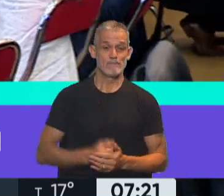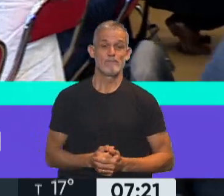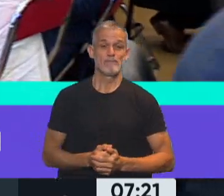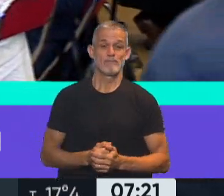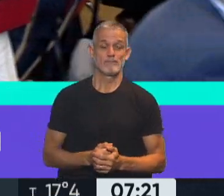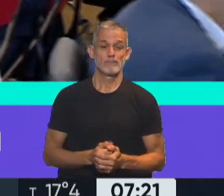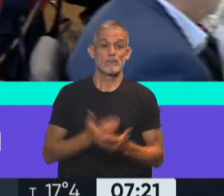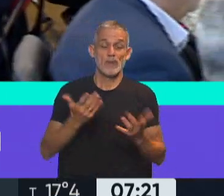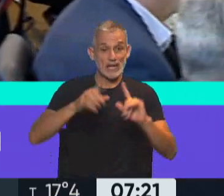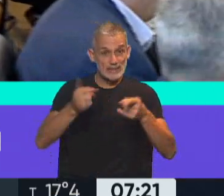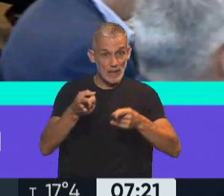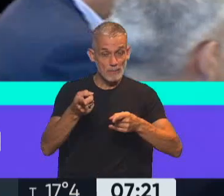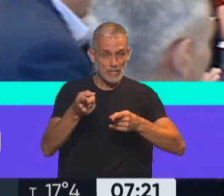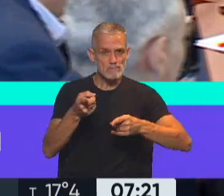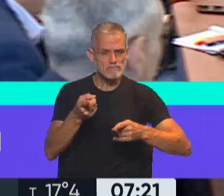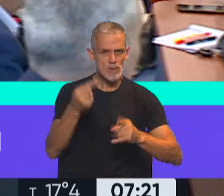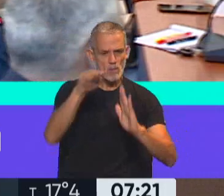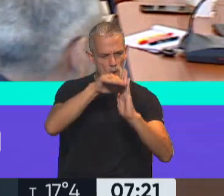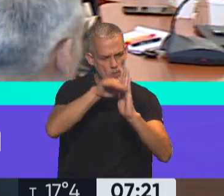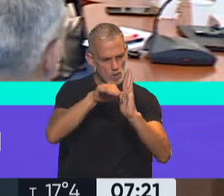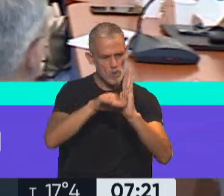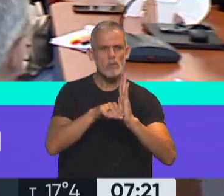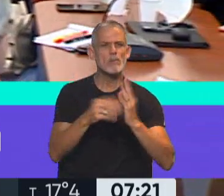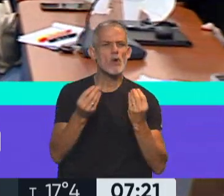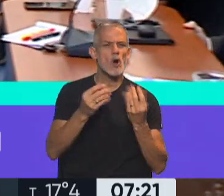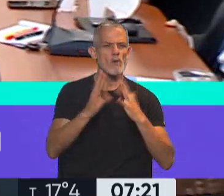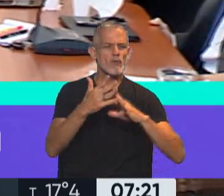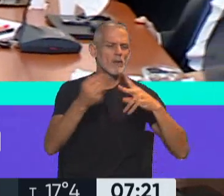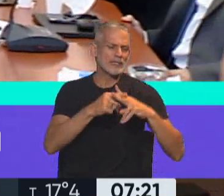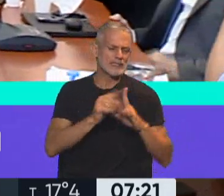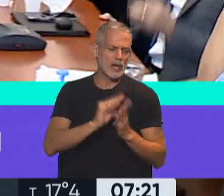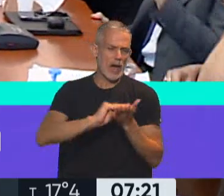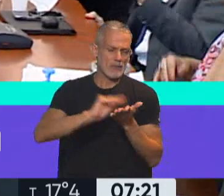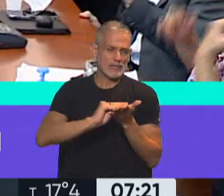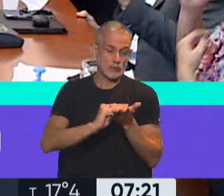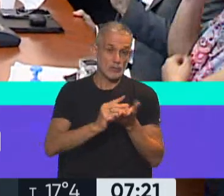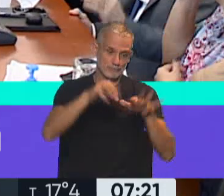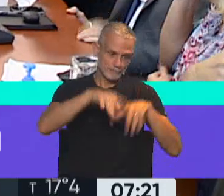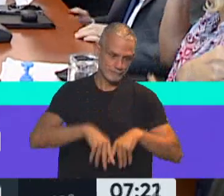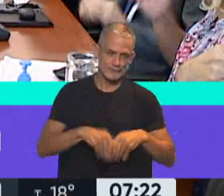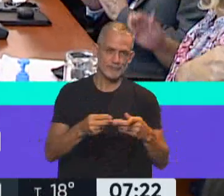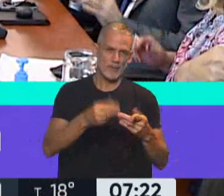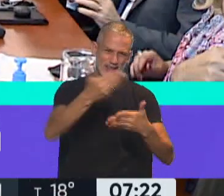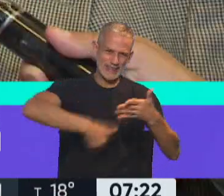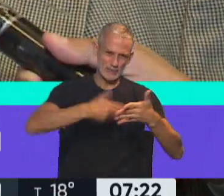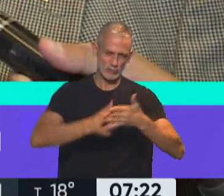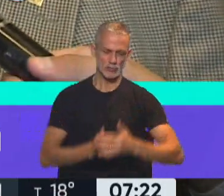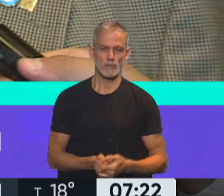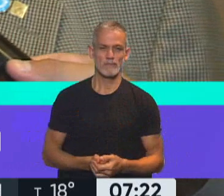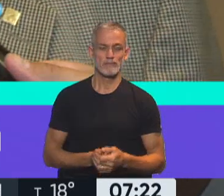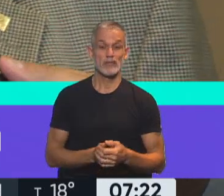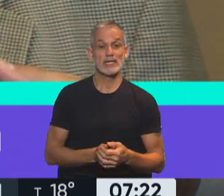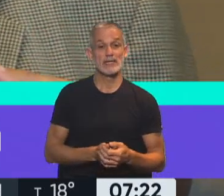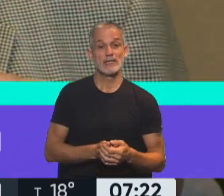también plantea una cantidad de mecanismos técnicos administrativos que deben contemplar en la redacción me decía